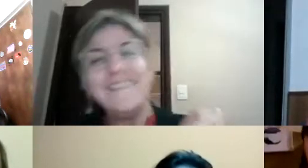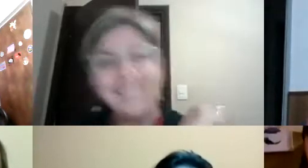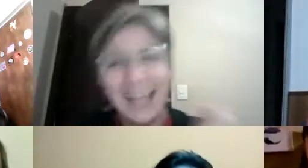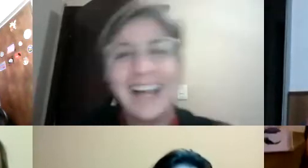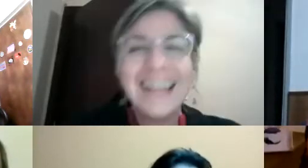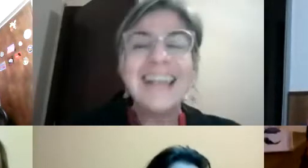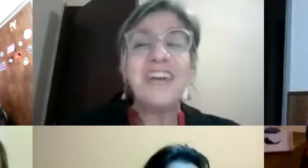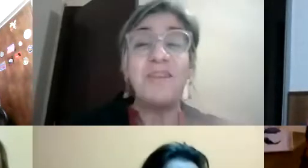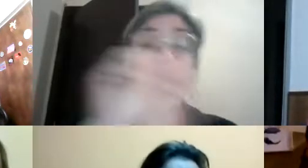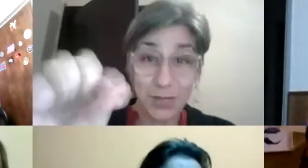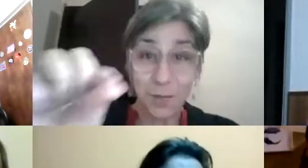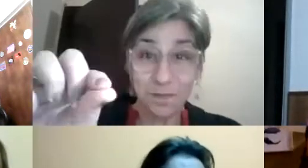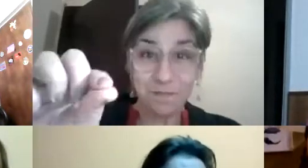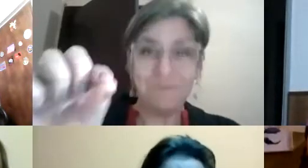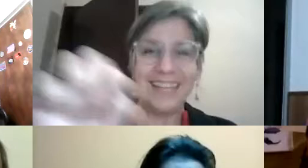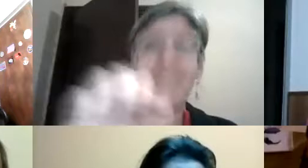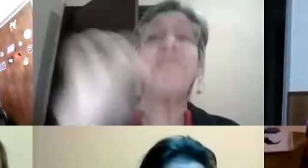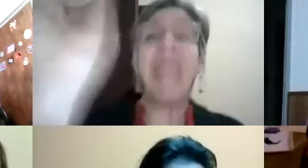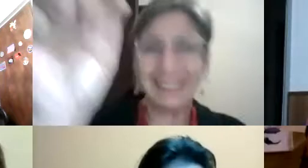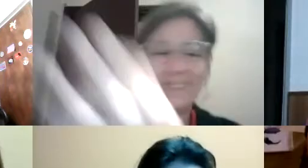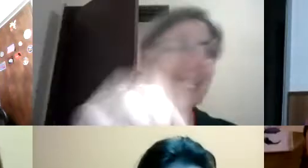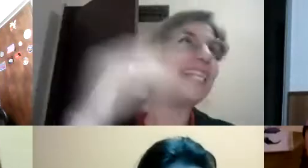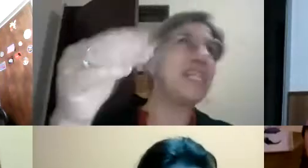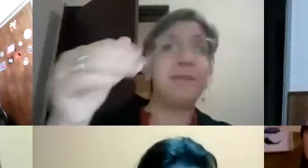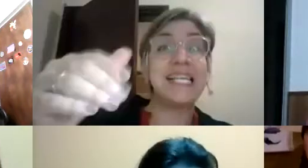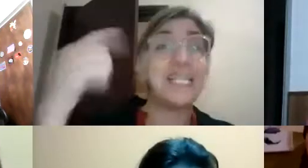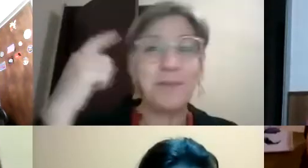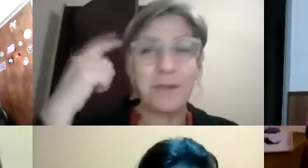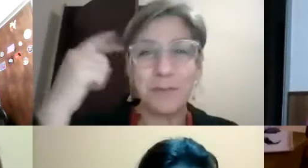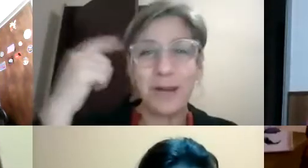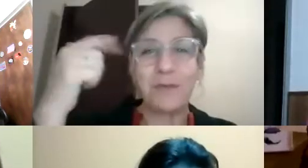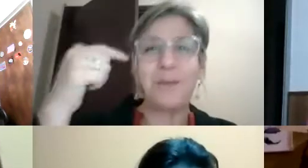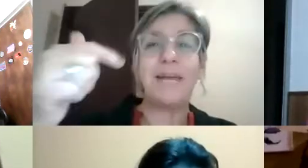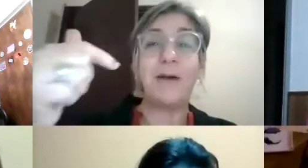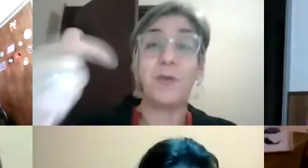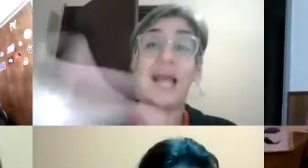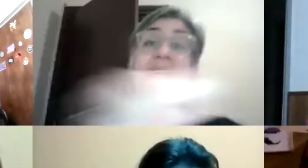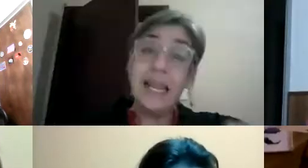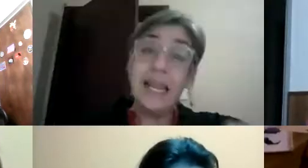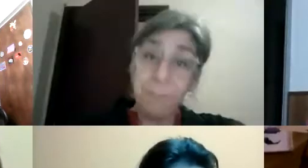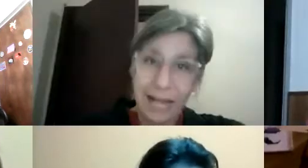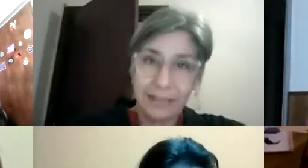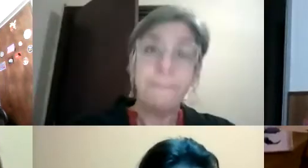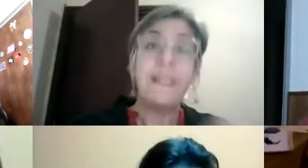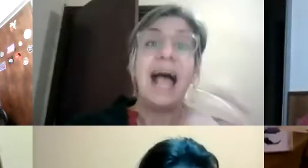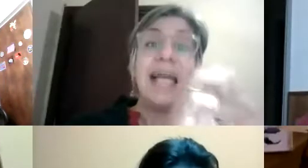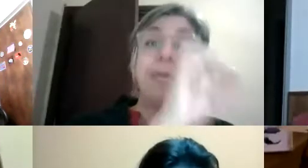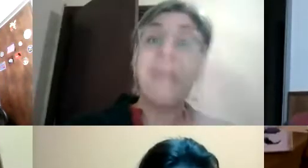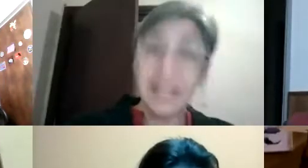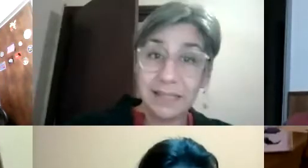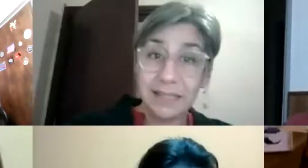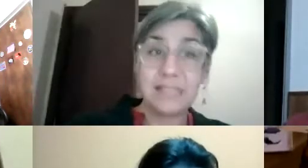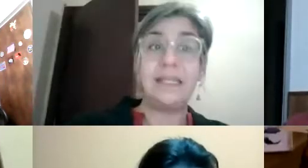Positivo. Como eso. El implante. Me sale chip por la broma de la vacuna. El implante.